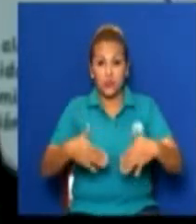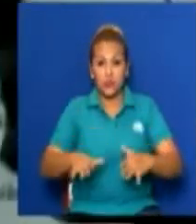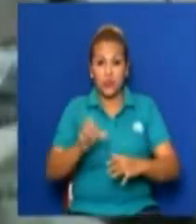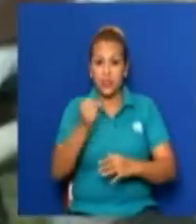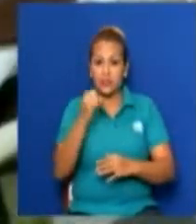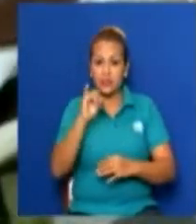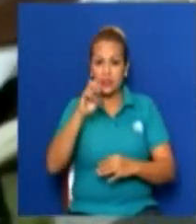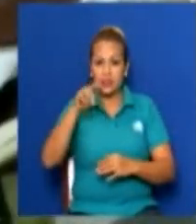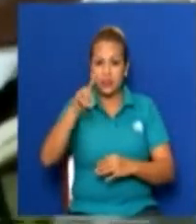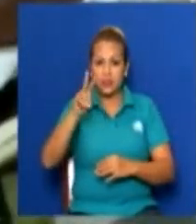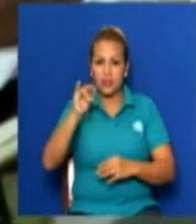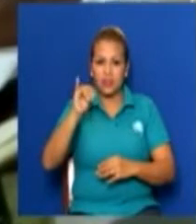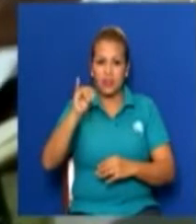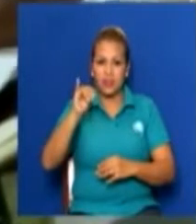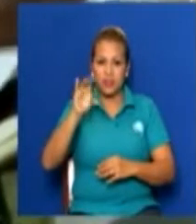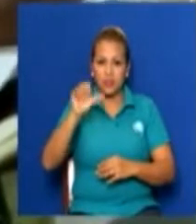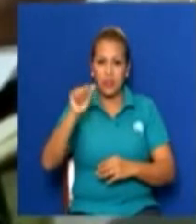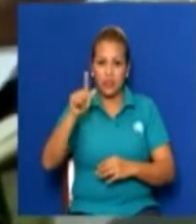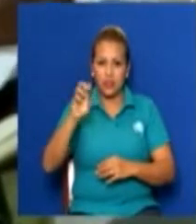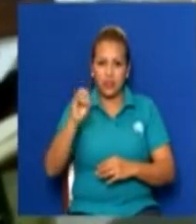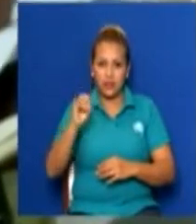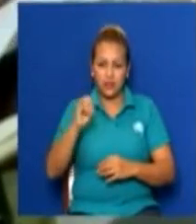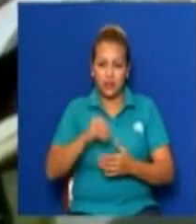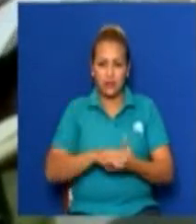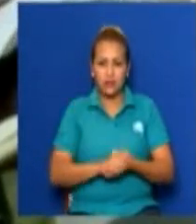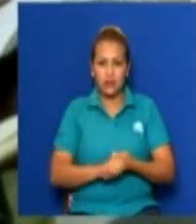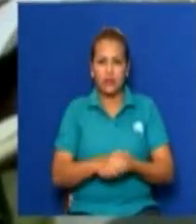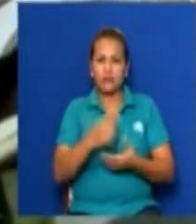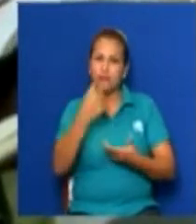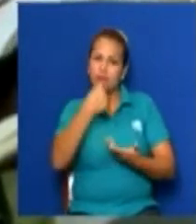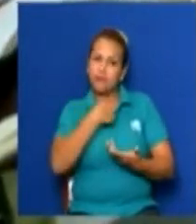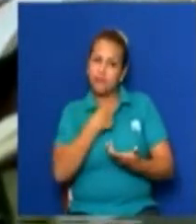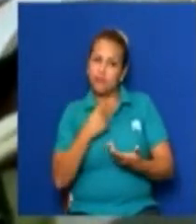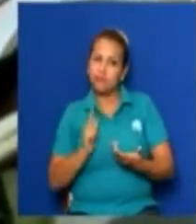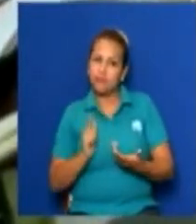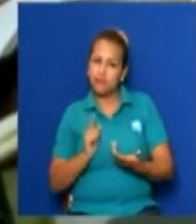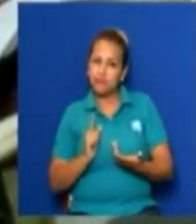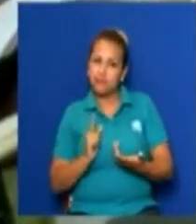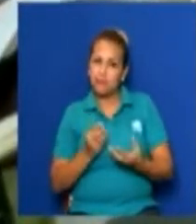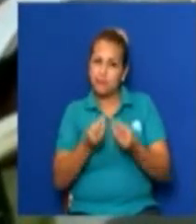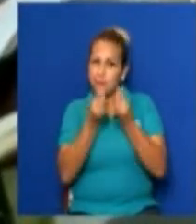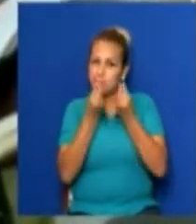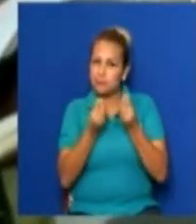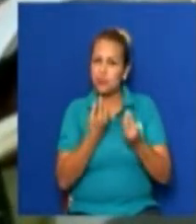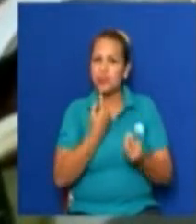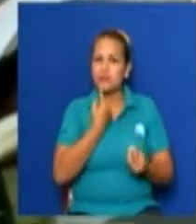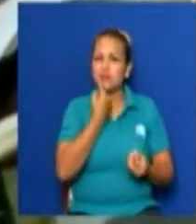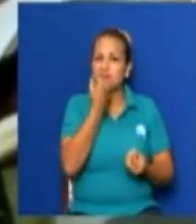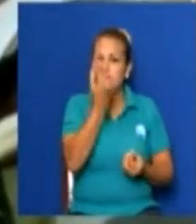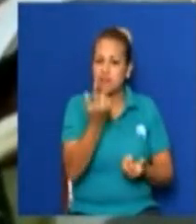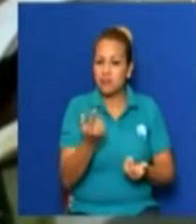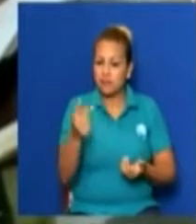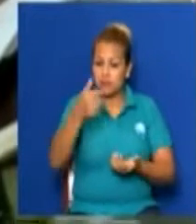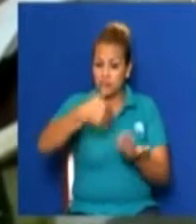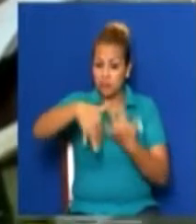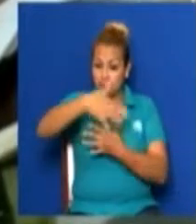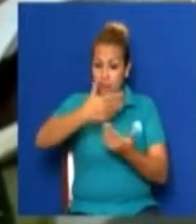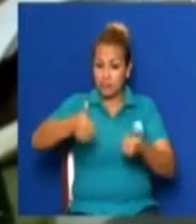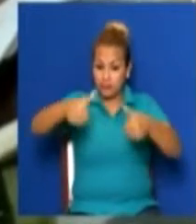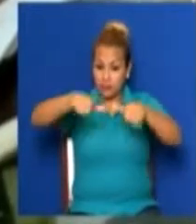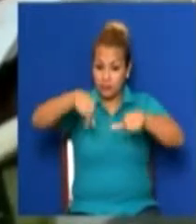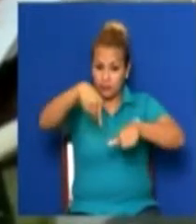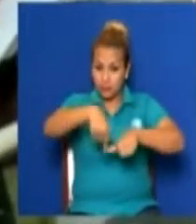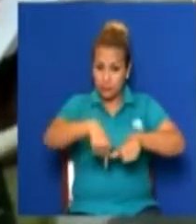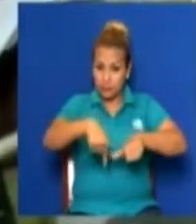Ella levantó la mano y dijo, yo tendría mucho que decir alrededor de este convenio. Hace